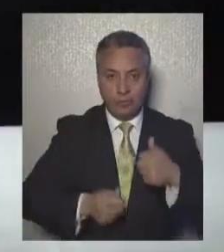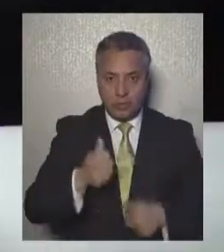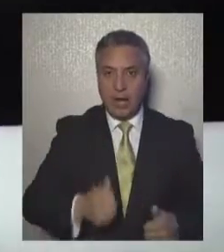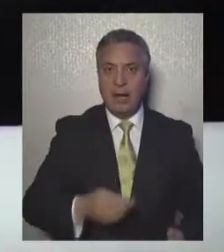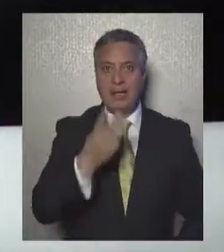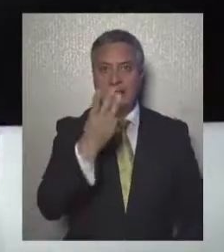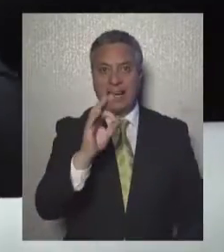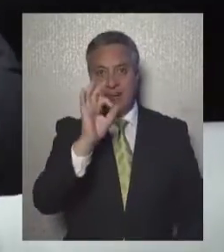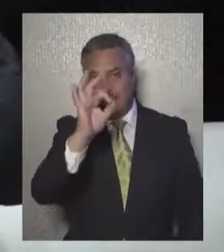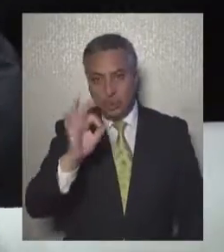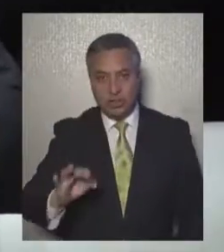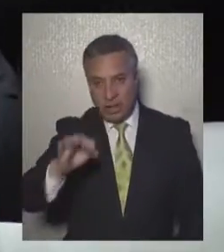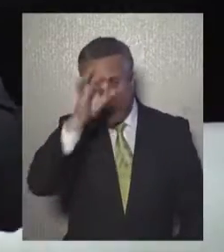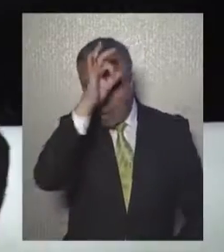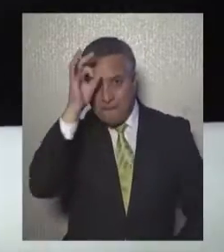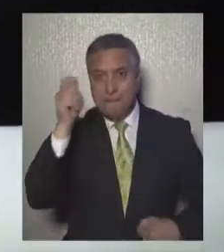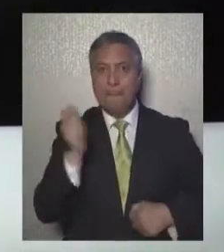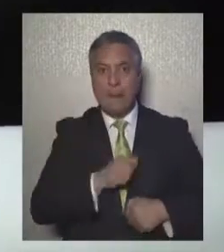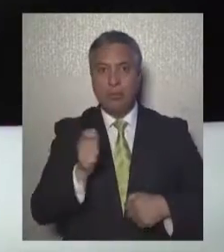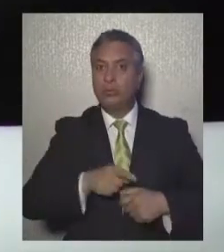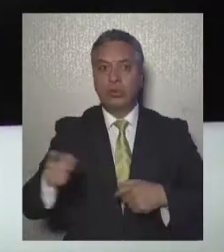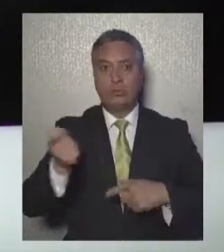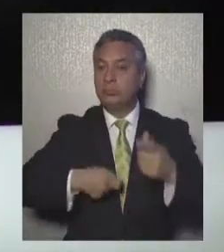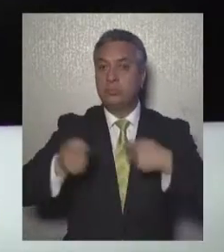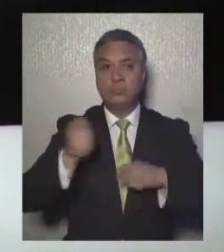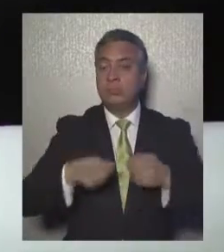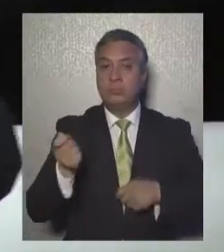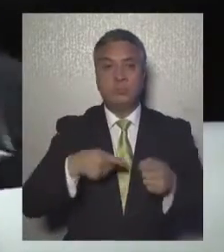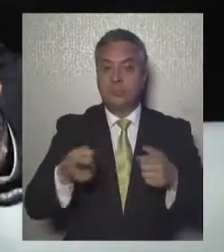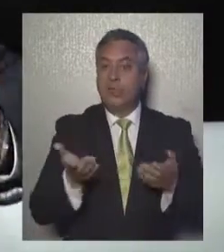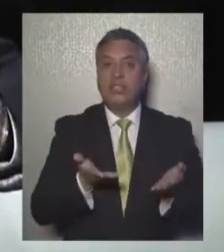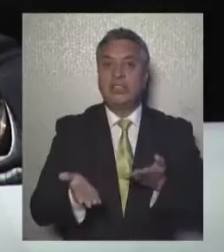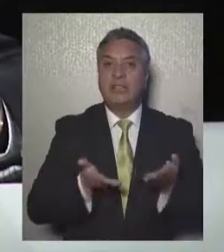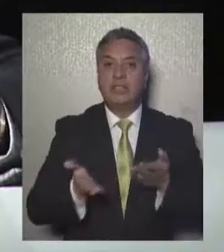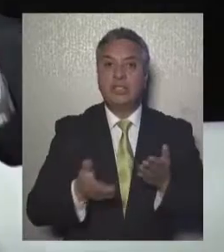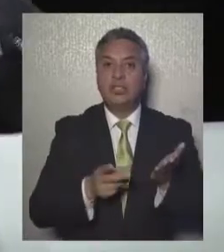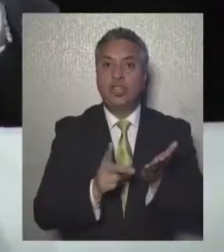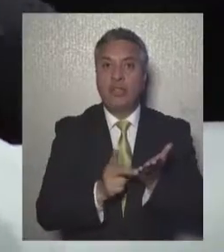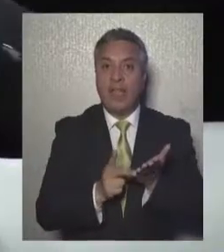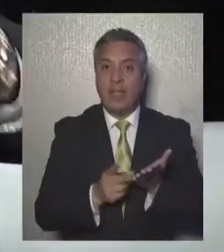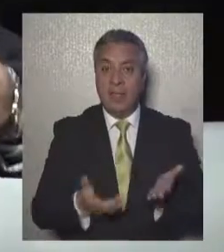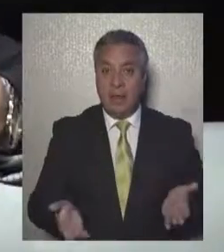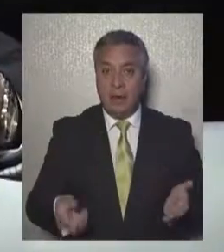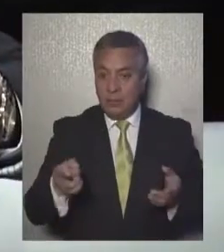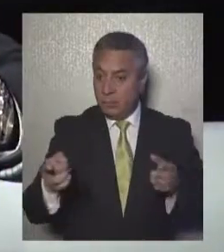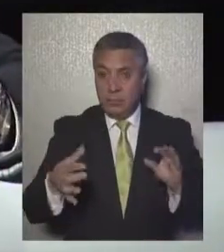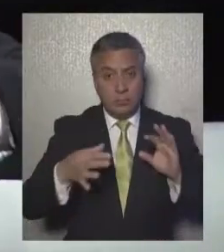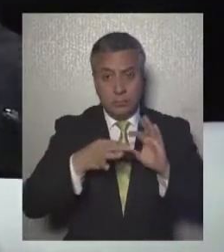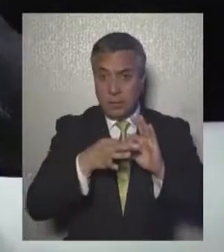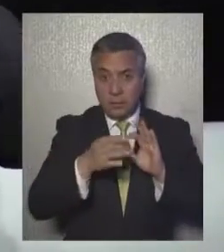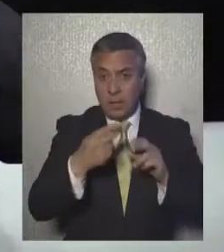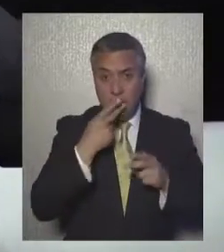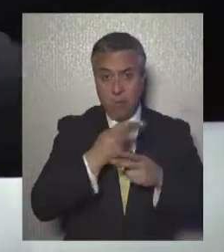30% mapuches exportando servicios digitales. Notable. Y eso es una alianza